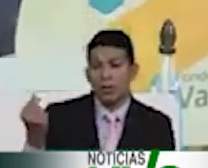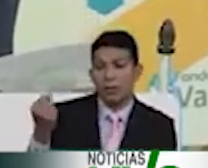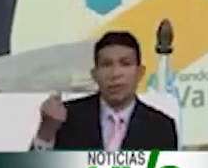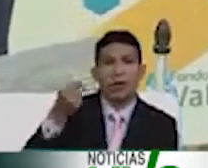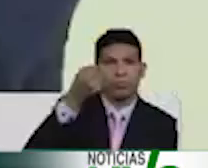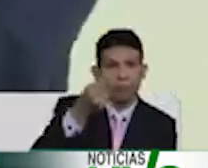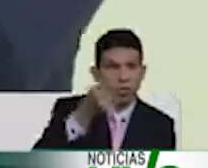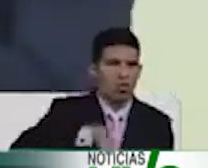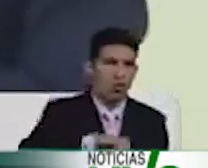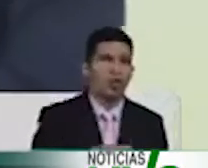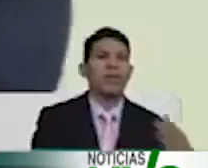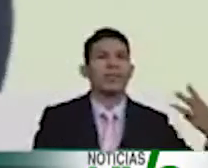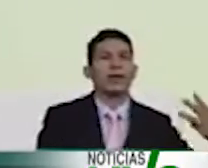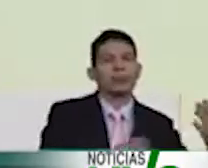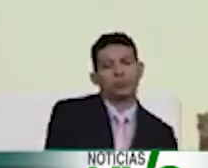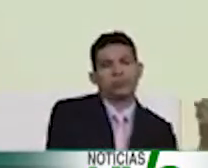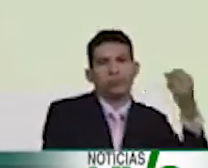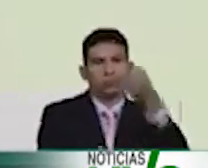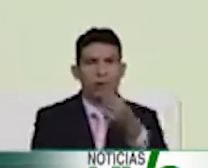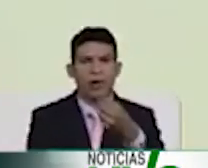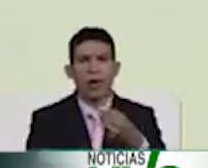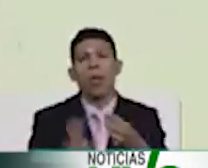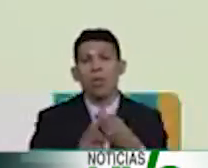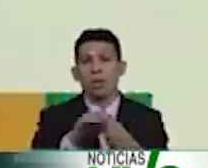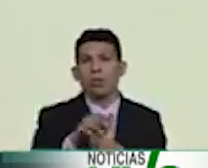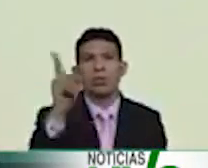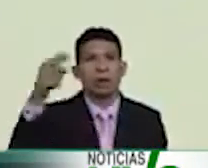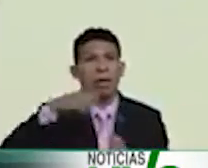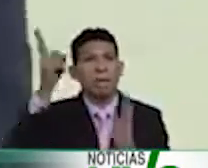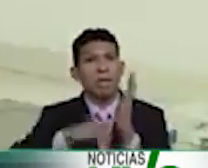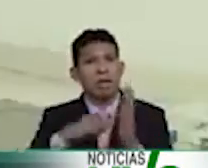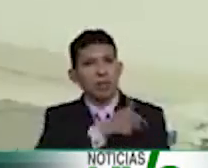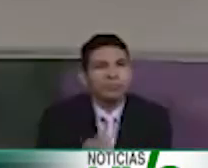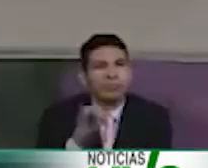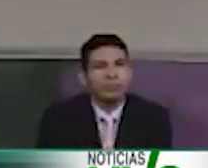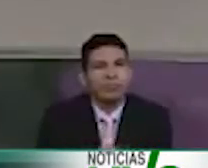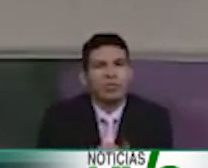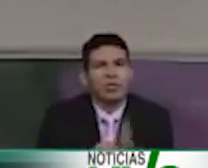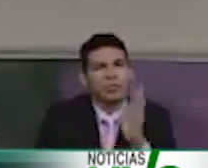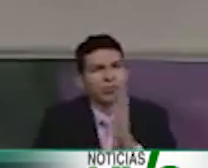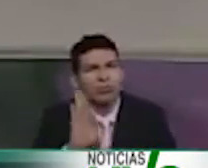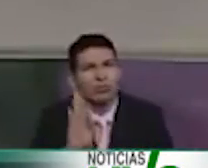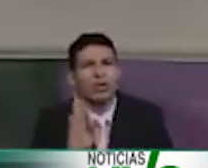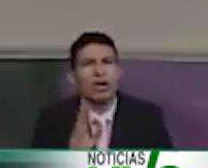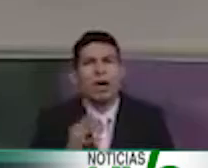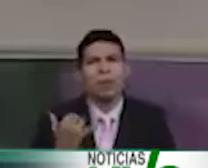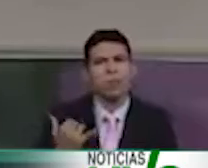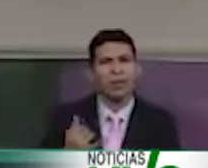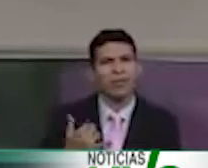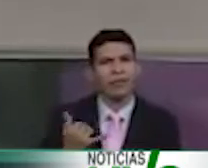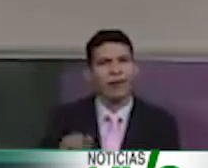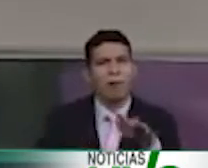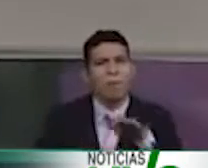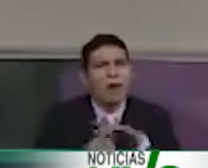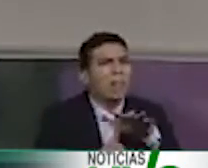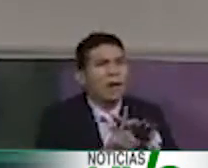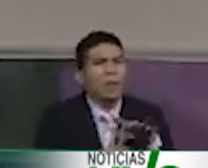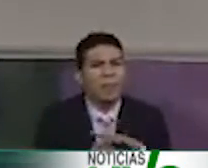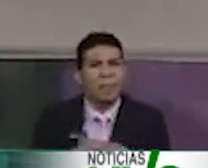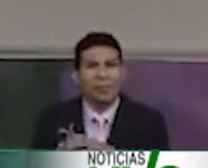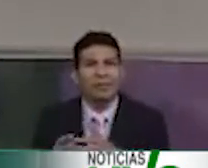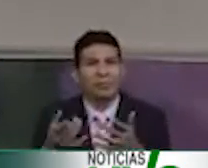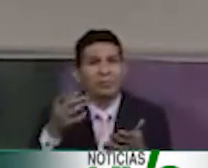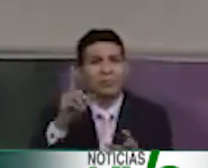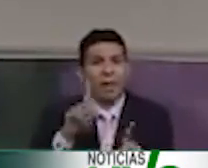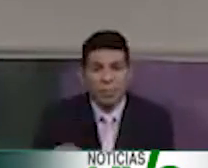tenían experiencia, que ya venían y habían salido adelante y estaban no solo creando y